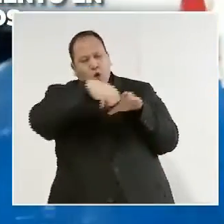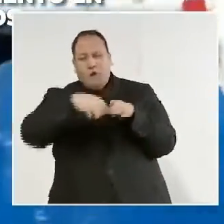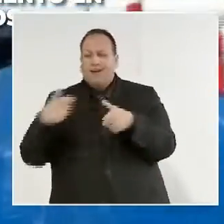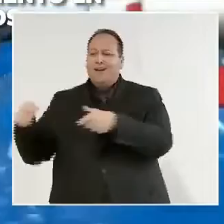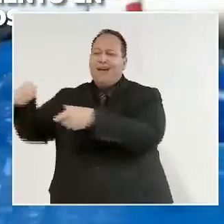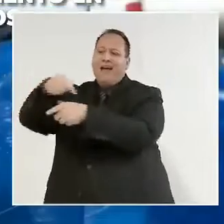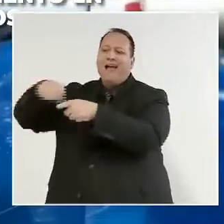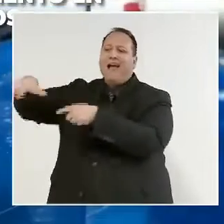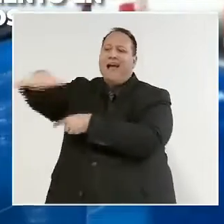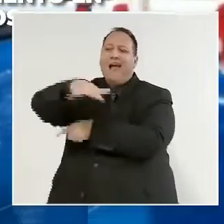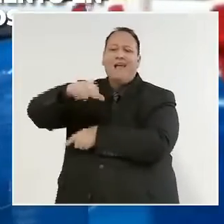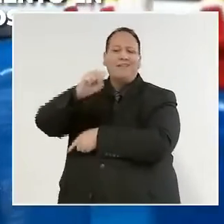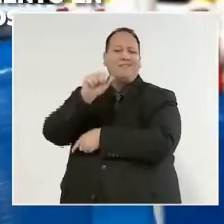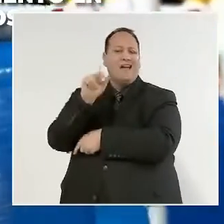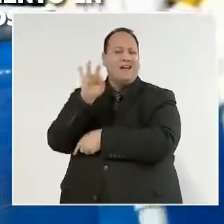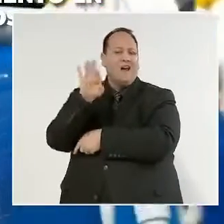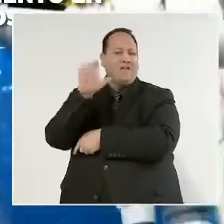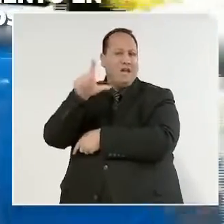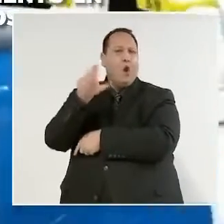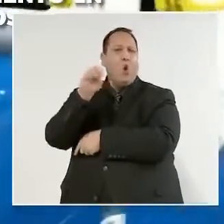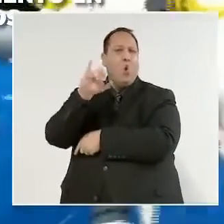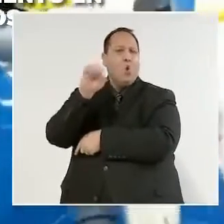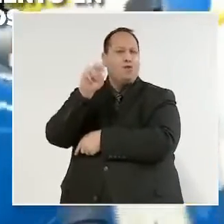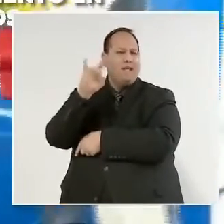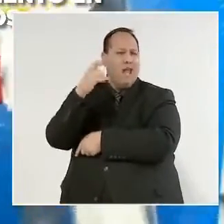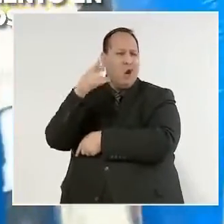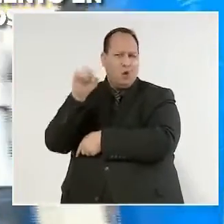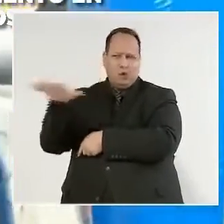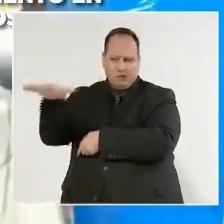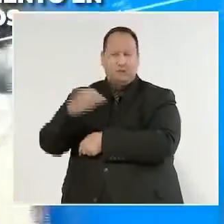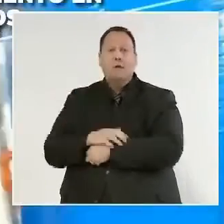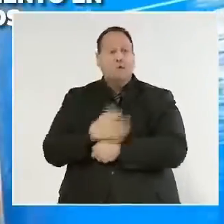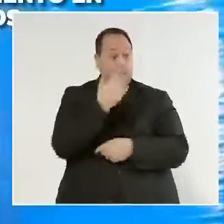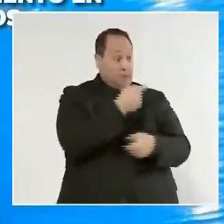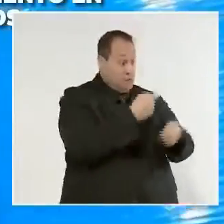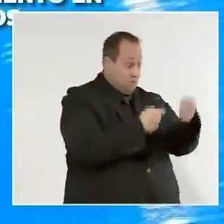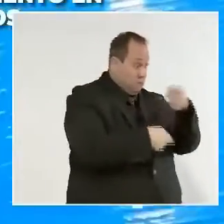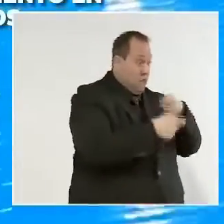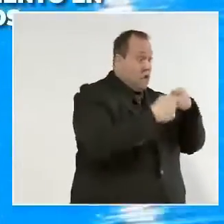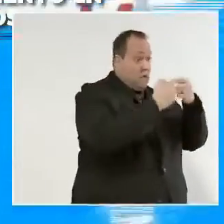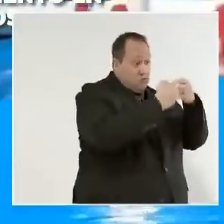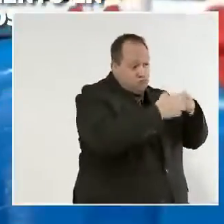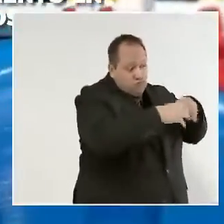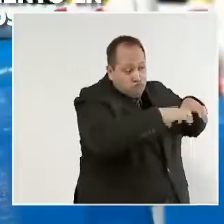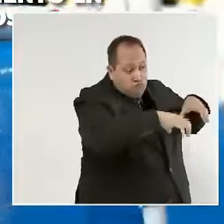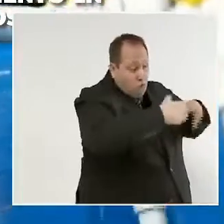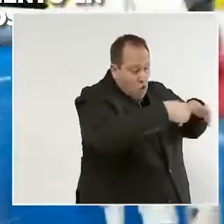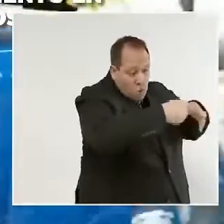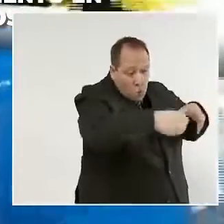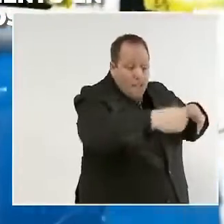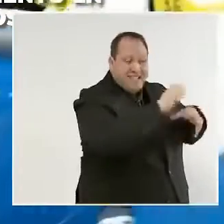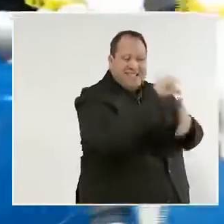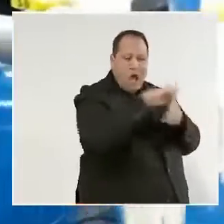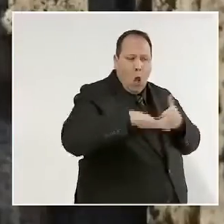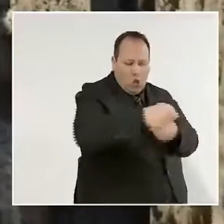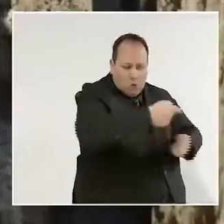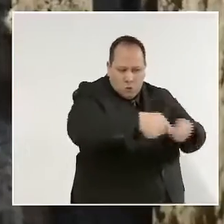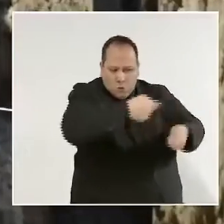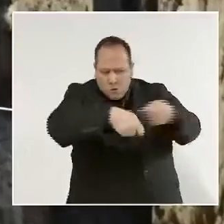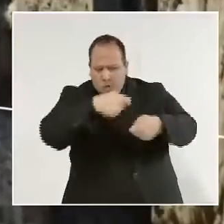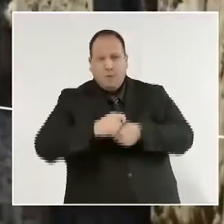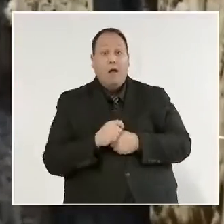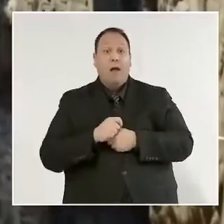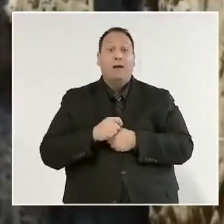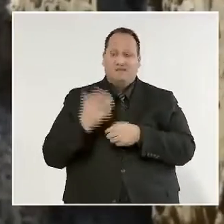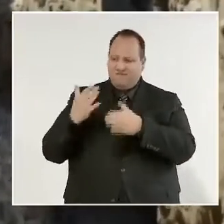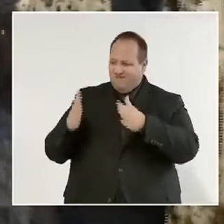sistema hidroneumático y toma de abastecimiento en Colonia San Rafael, Ojos Negros. Reposición de red